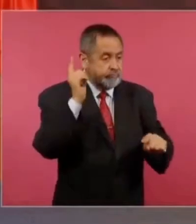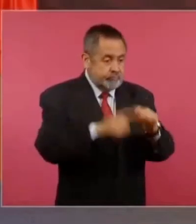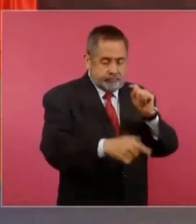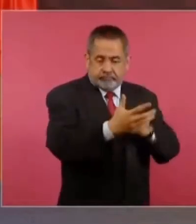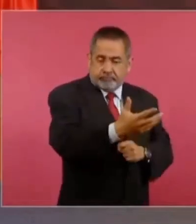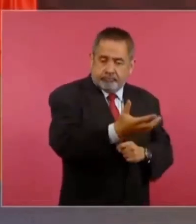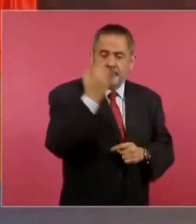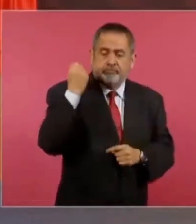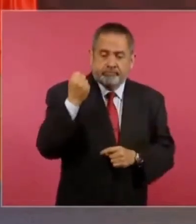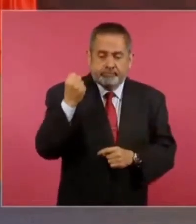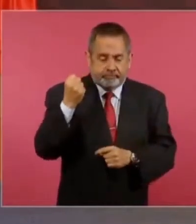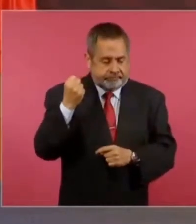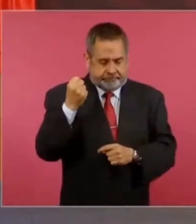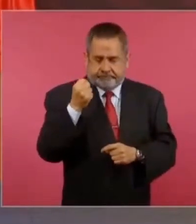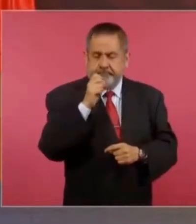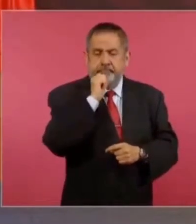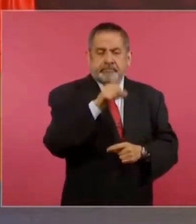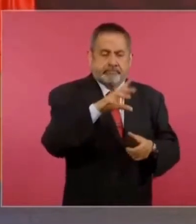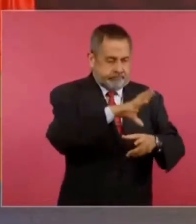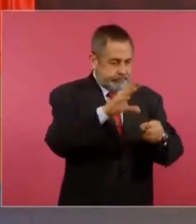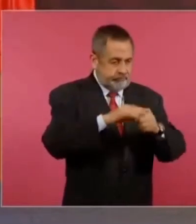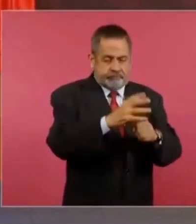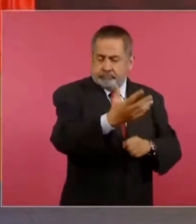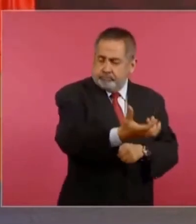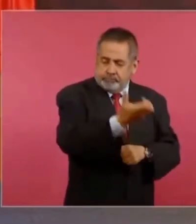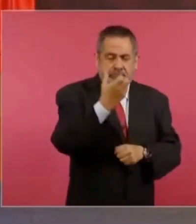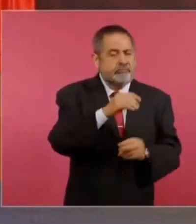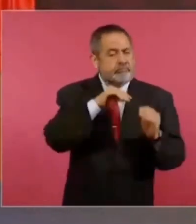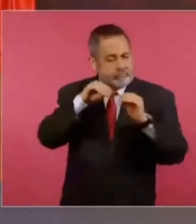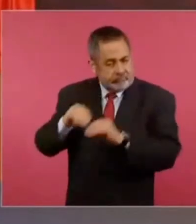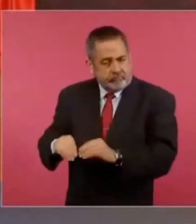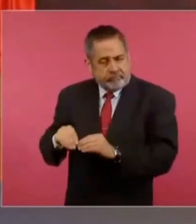por actos ilícitos,